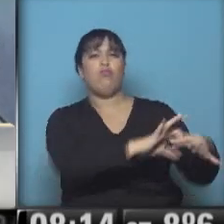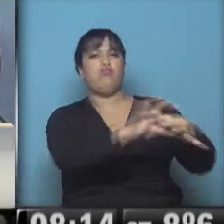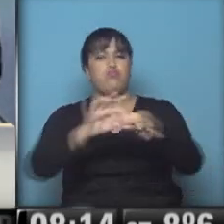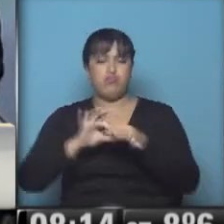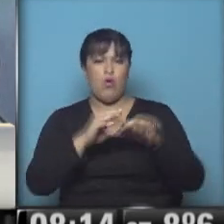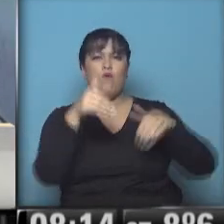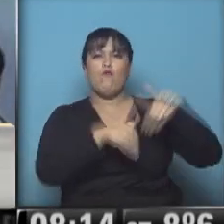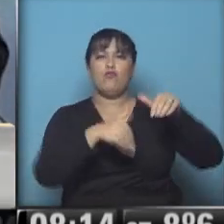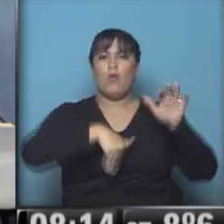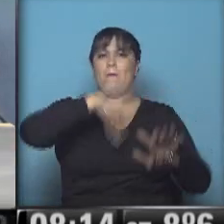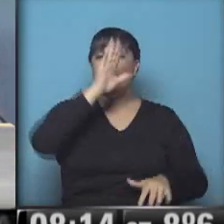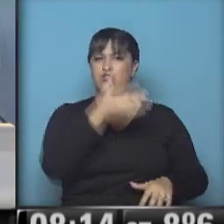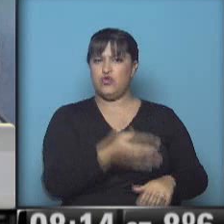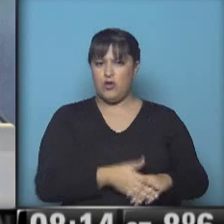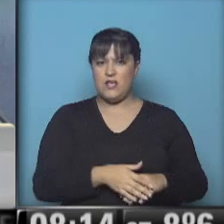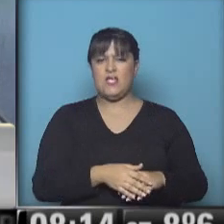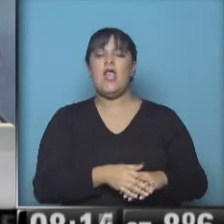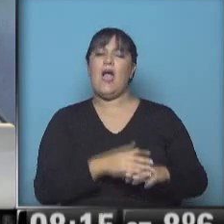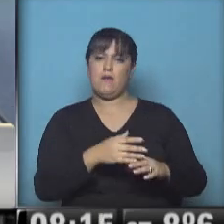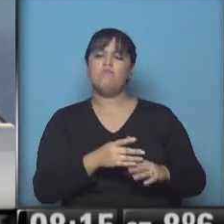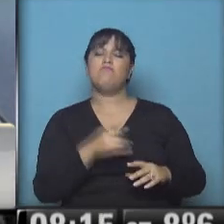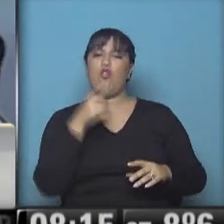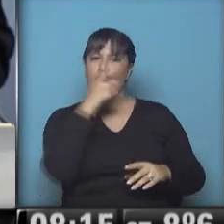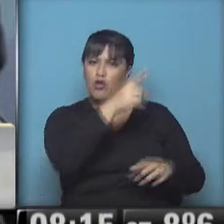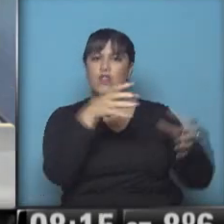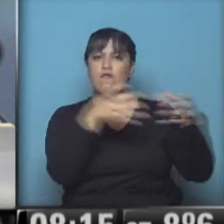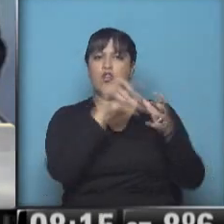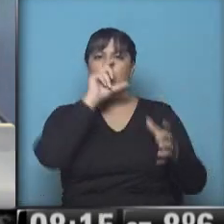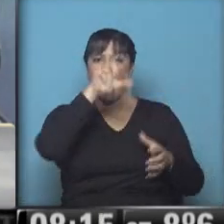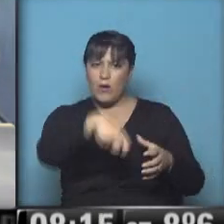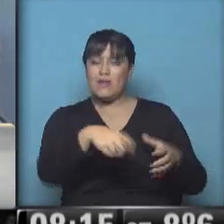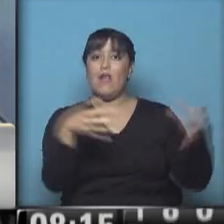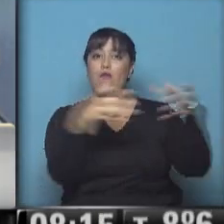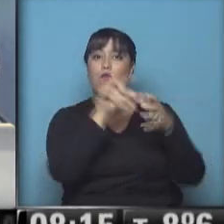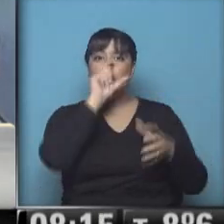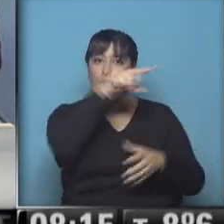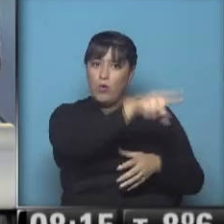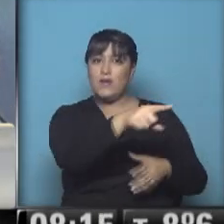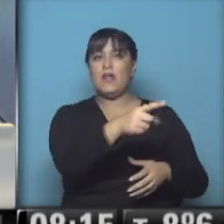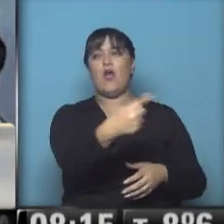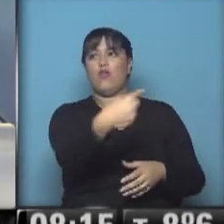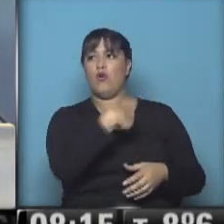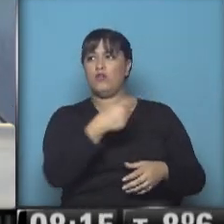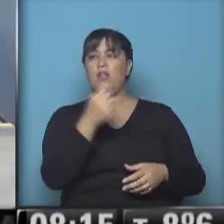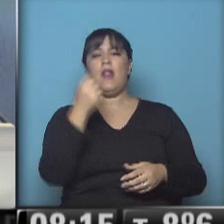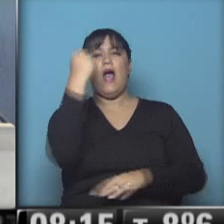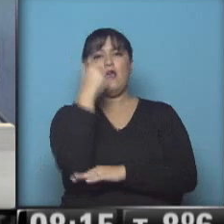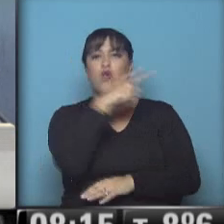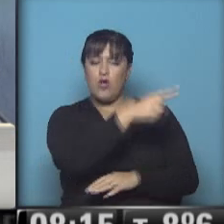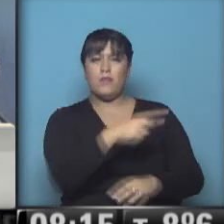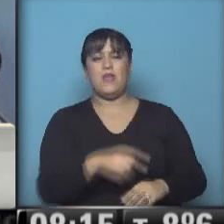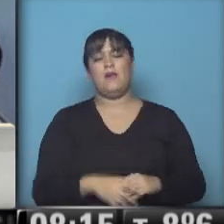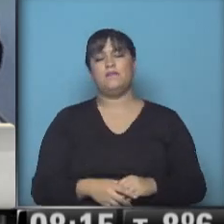respecto a esta lucha contra los fondos wies grupos minúsculos que atentan contra el funcionamiento del sistema económico de carácter